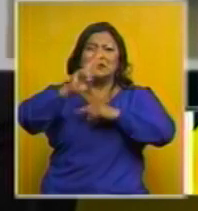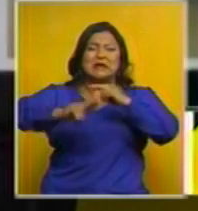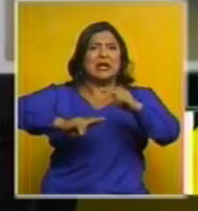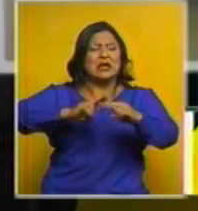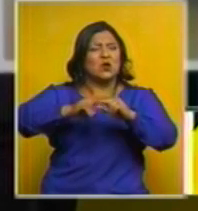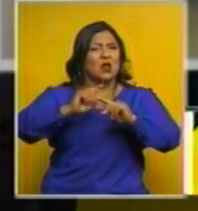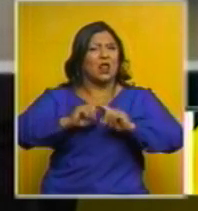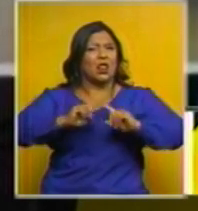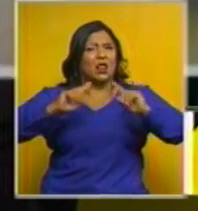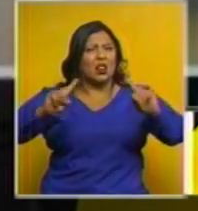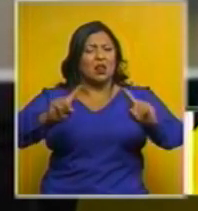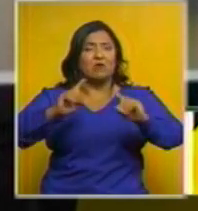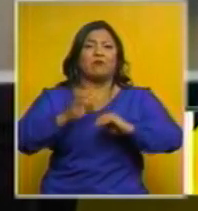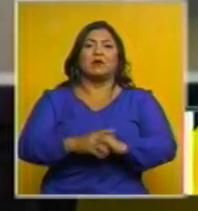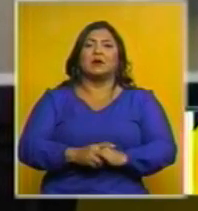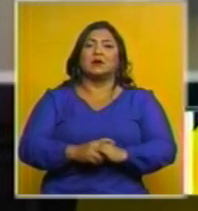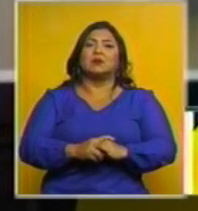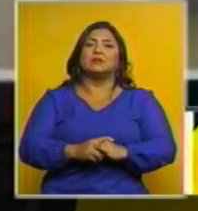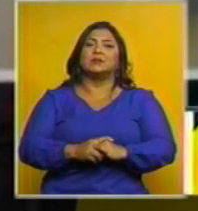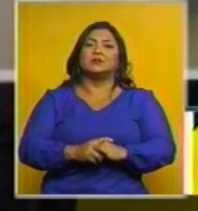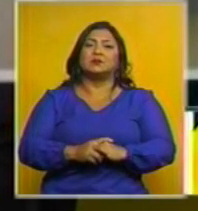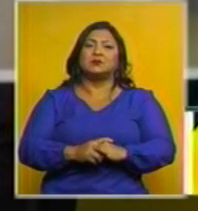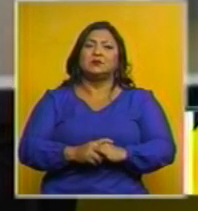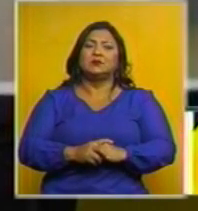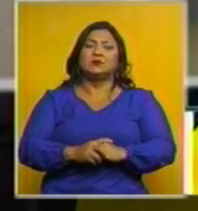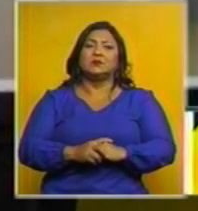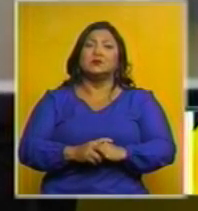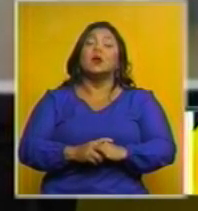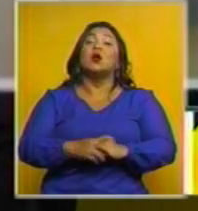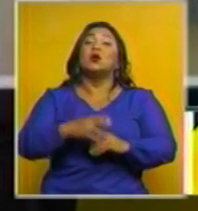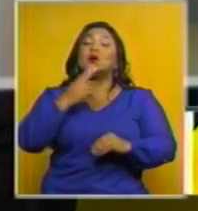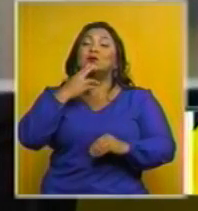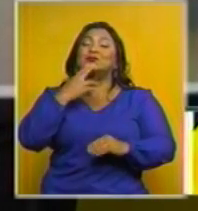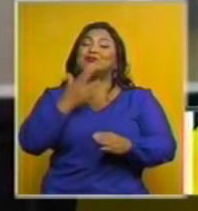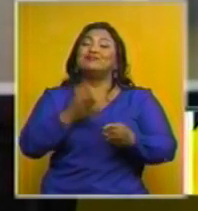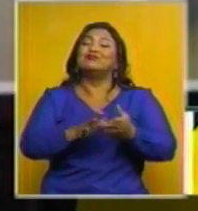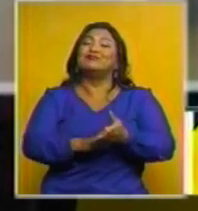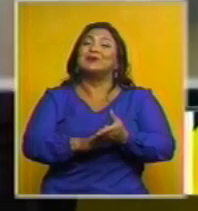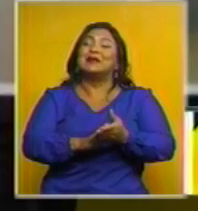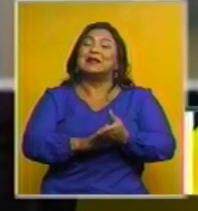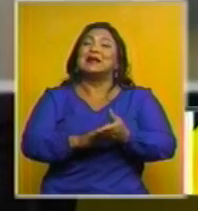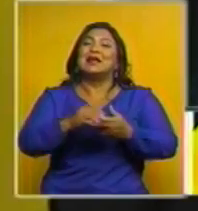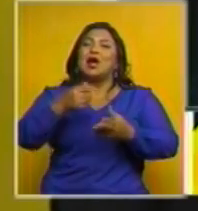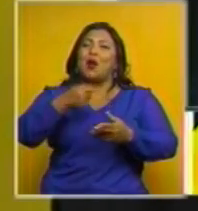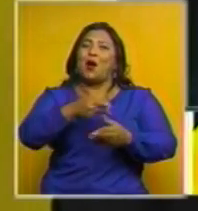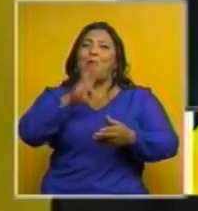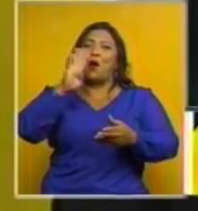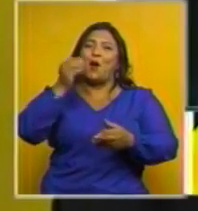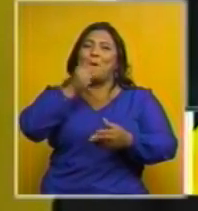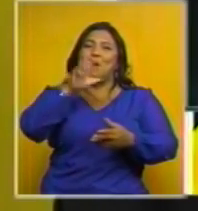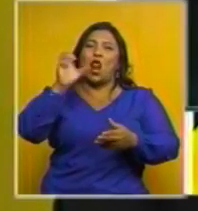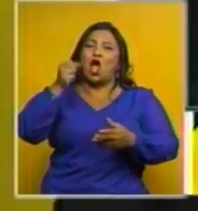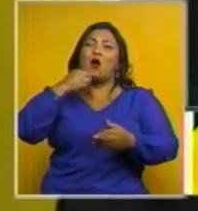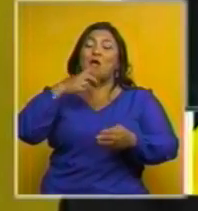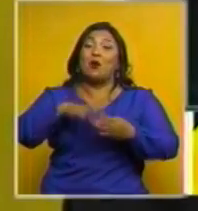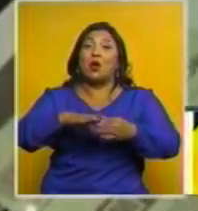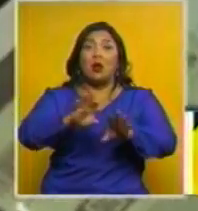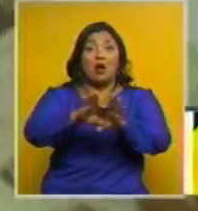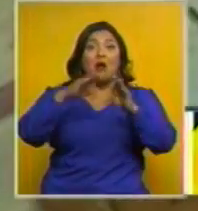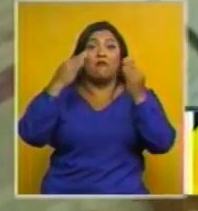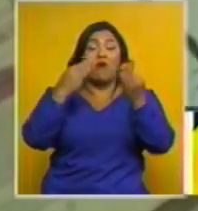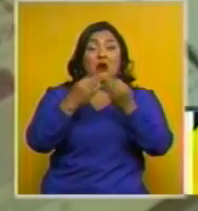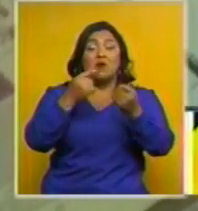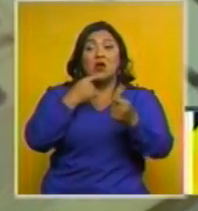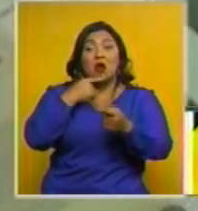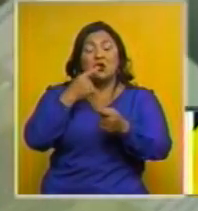Nacional con sus pistolas de dotación de marca Glock. La familia del elemento policial pide